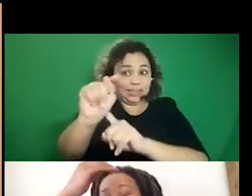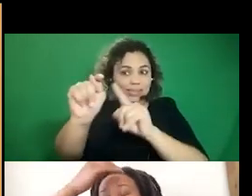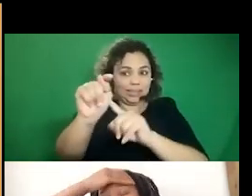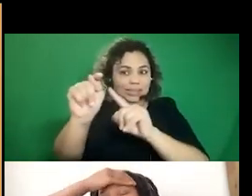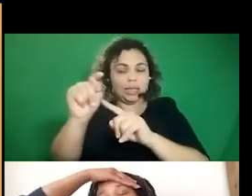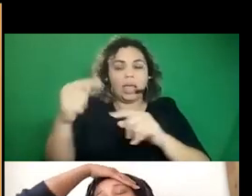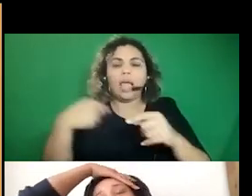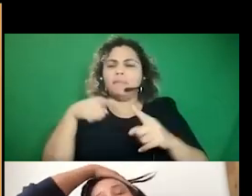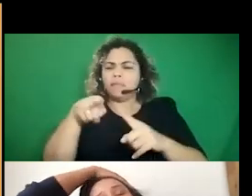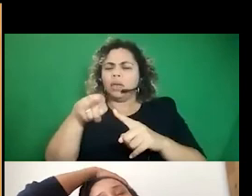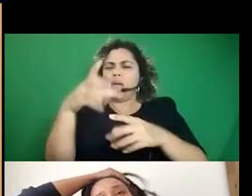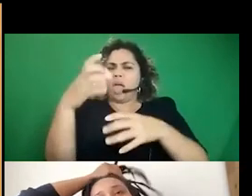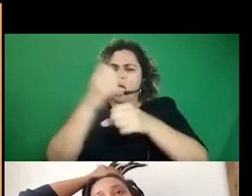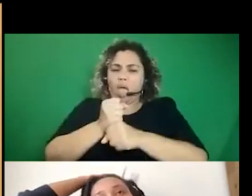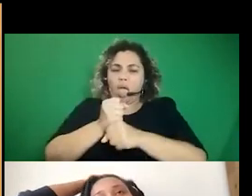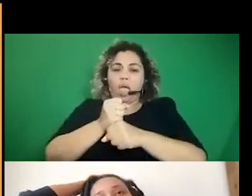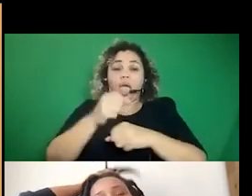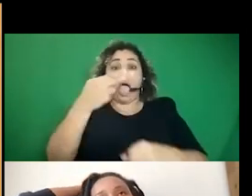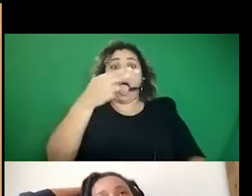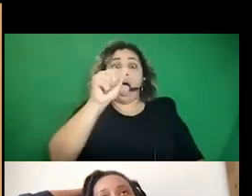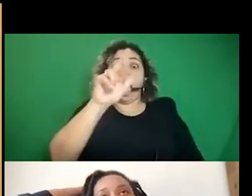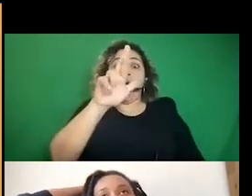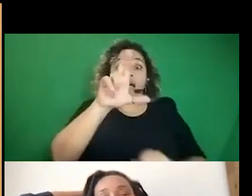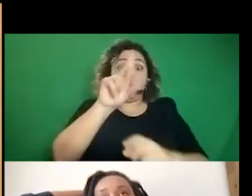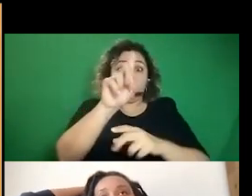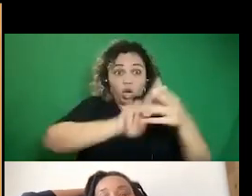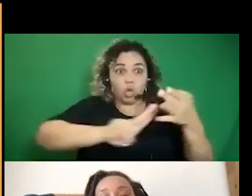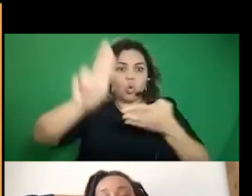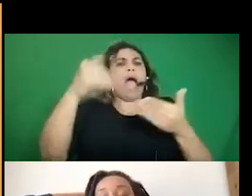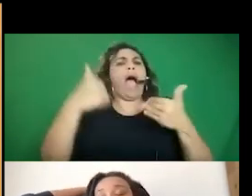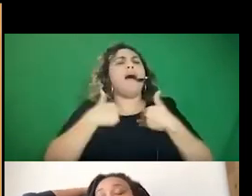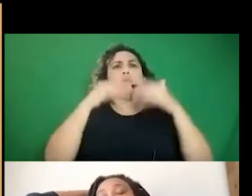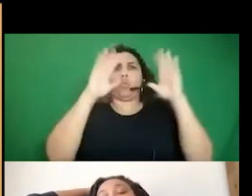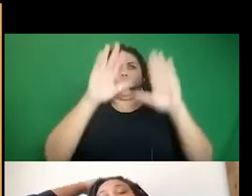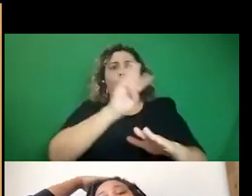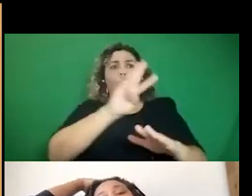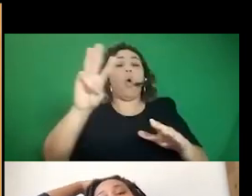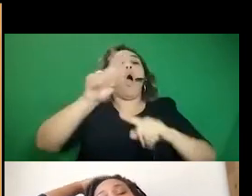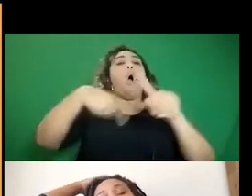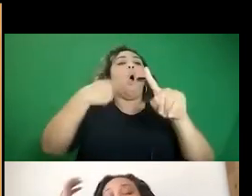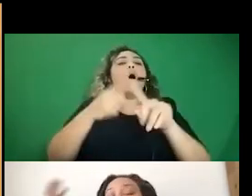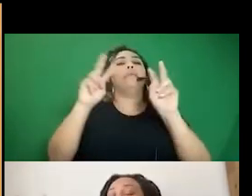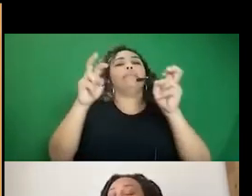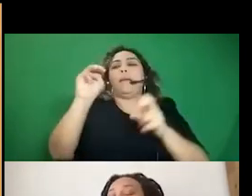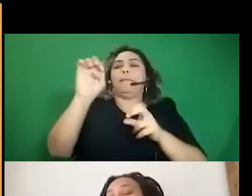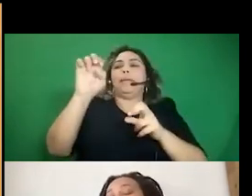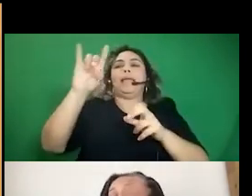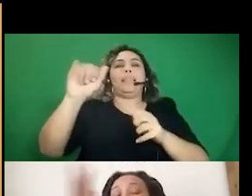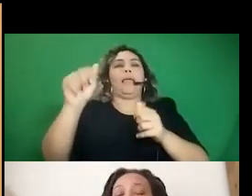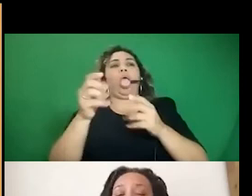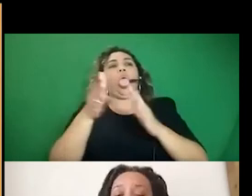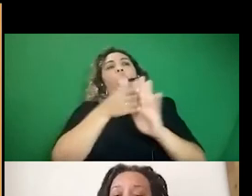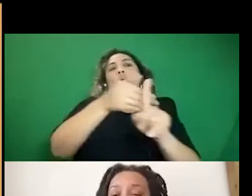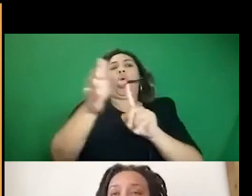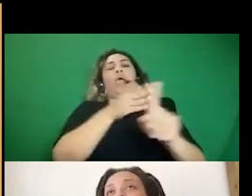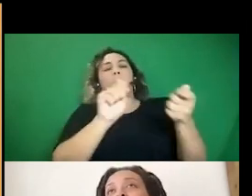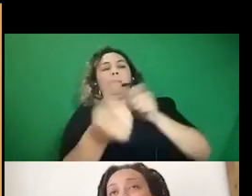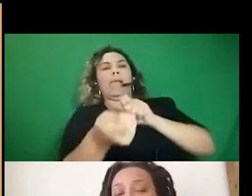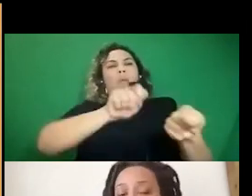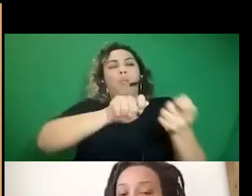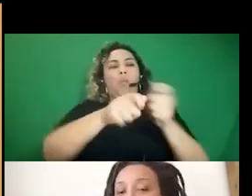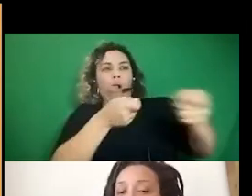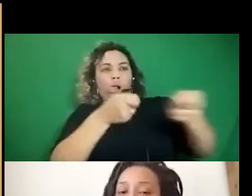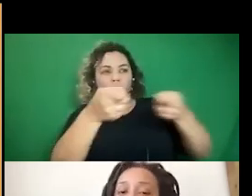black set y herbert tiene este sitio web muy bueno sobre la manipulación de los medios